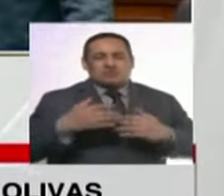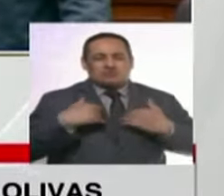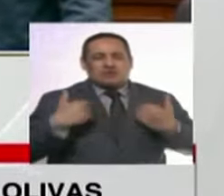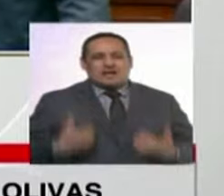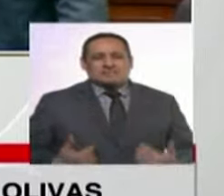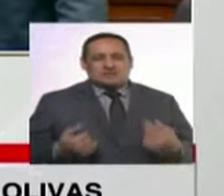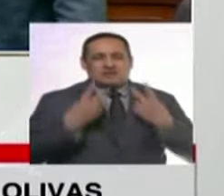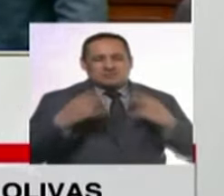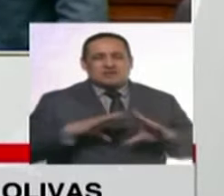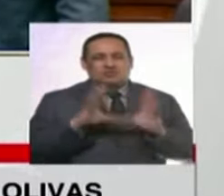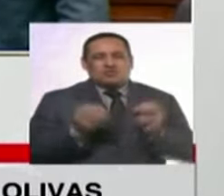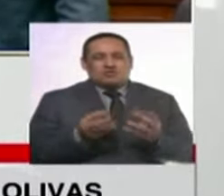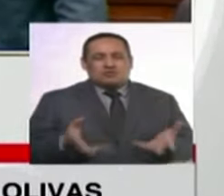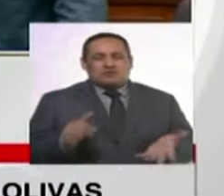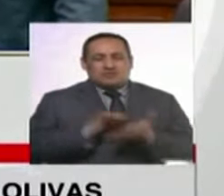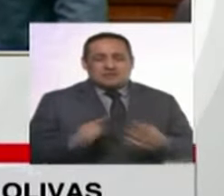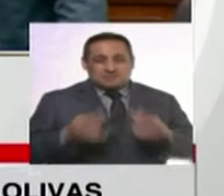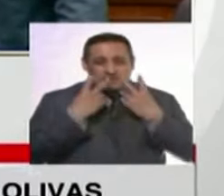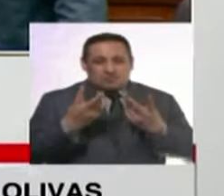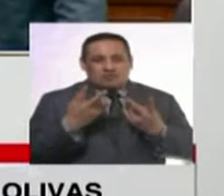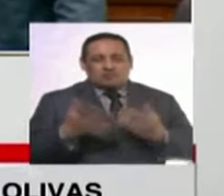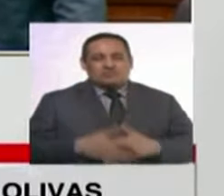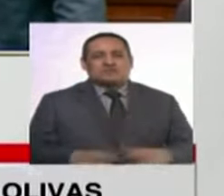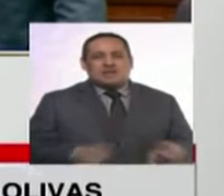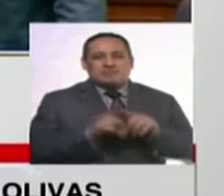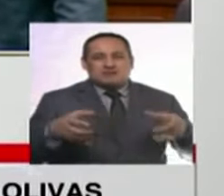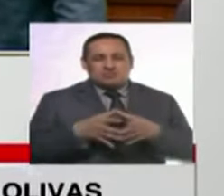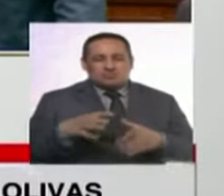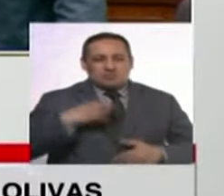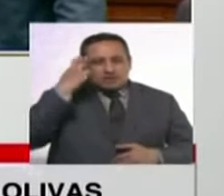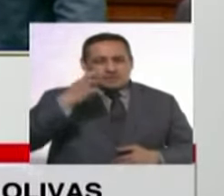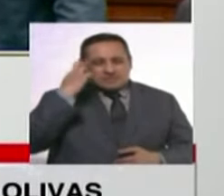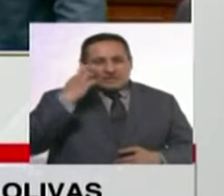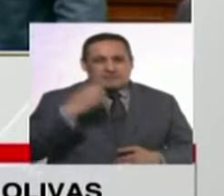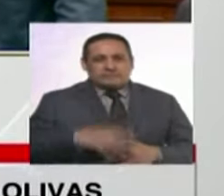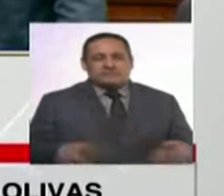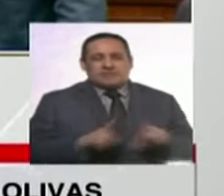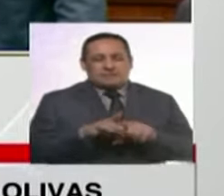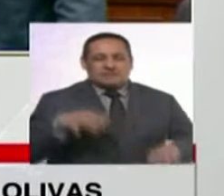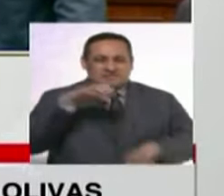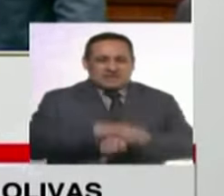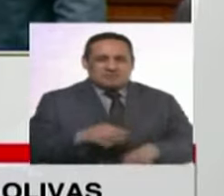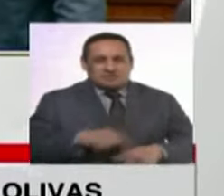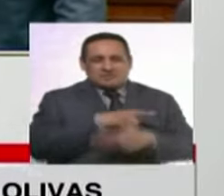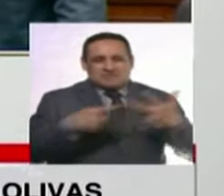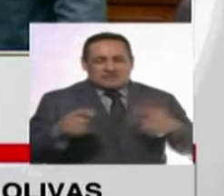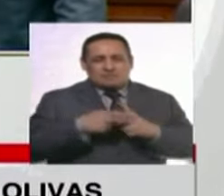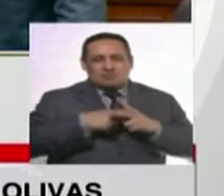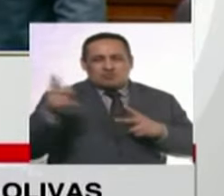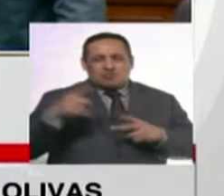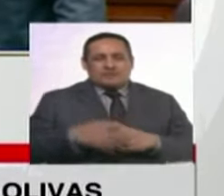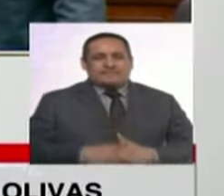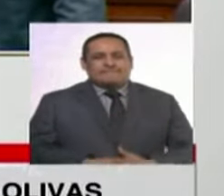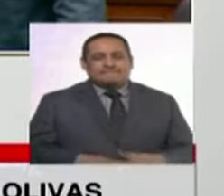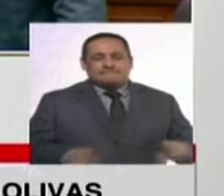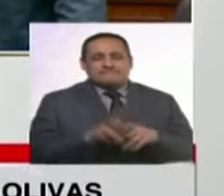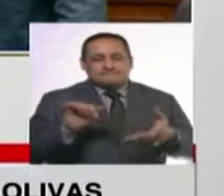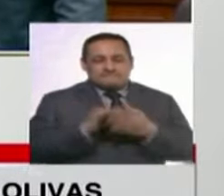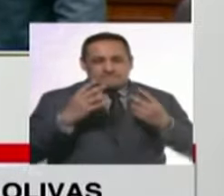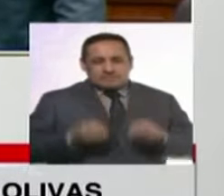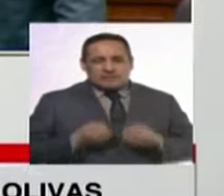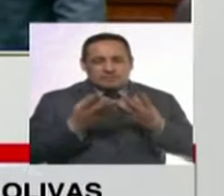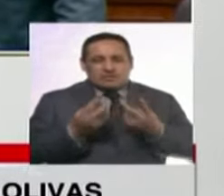estoy cansado con todo esto que veo en la política capture estos tres Fugitivos y que